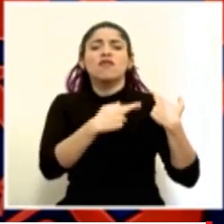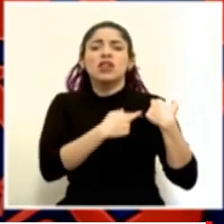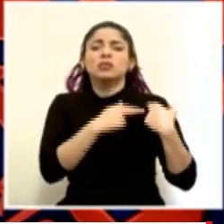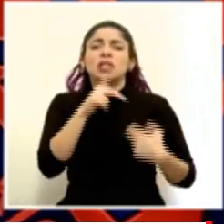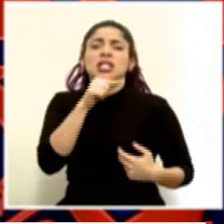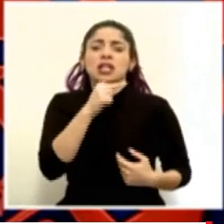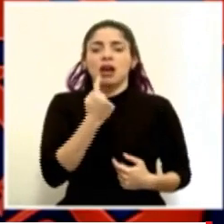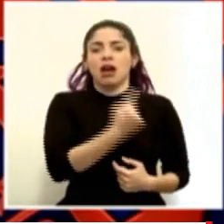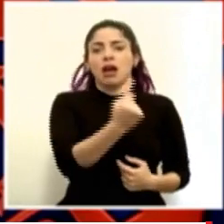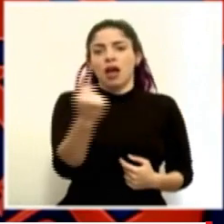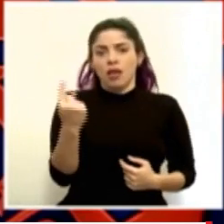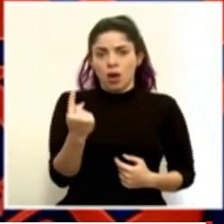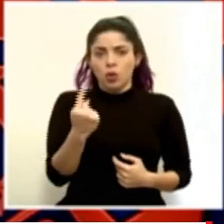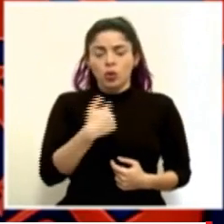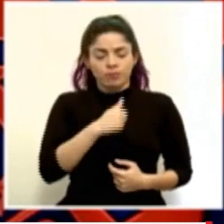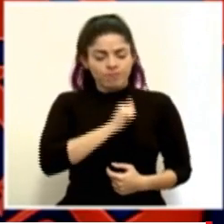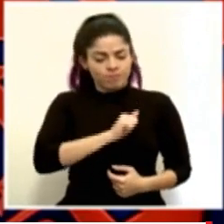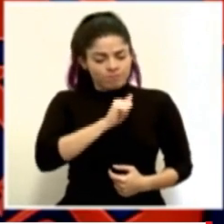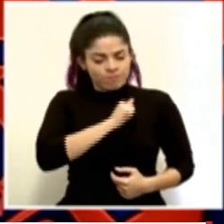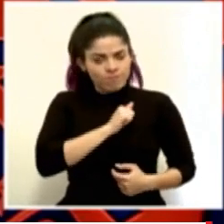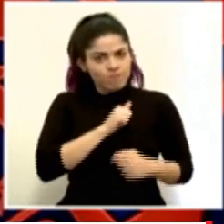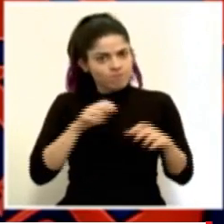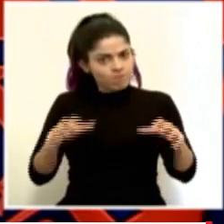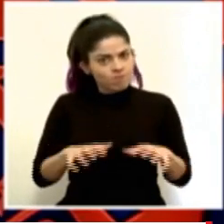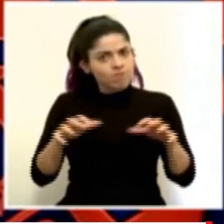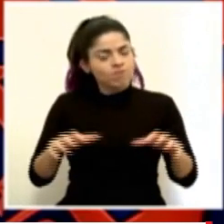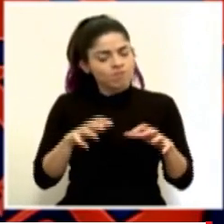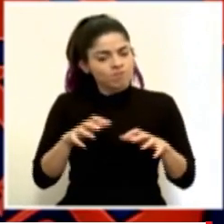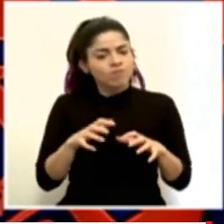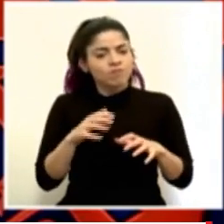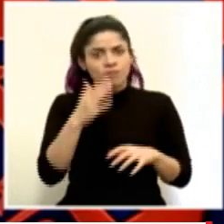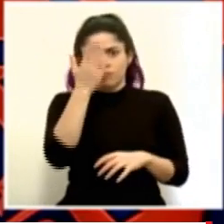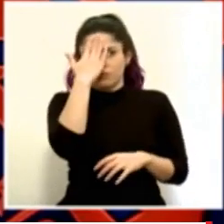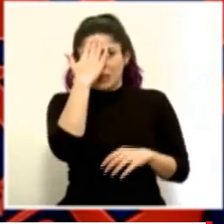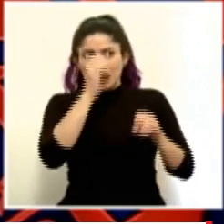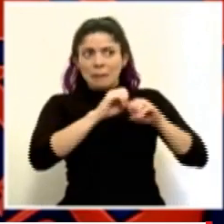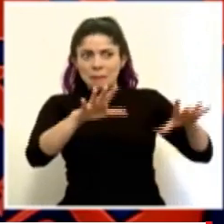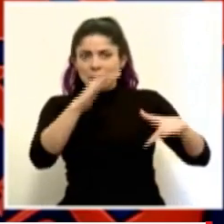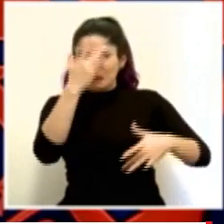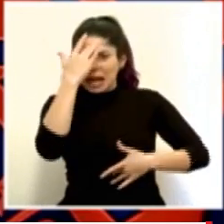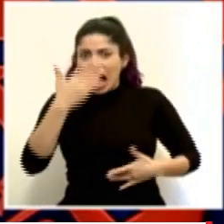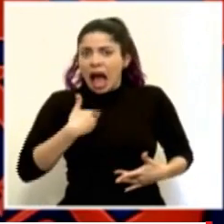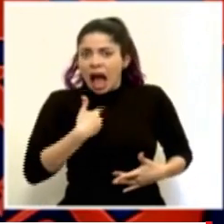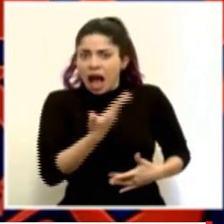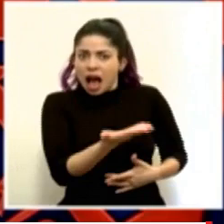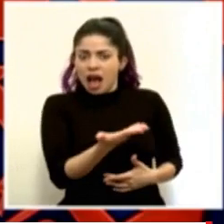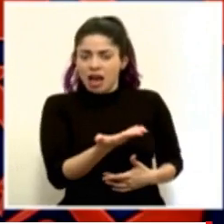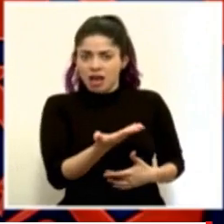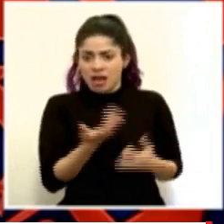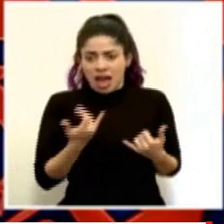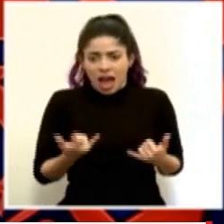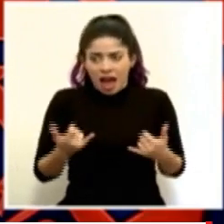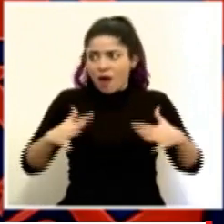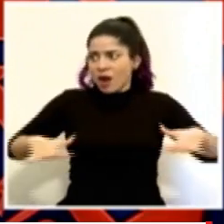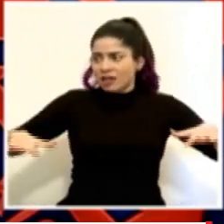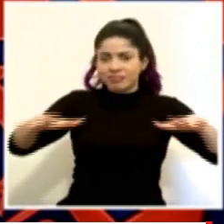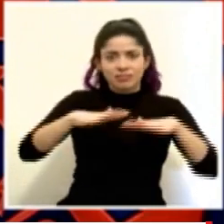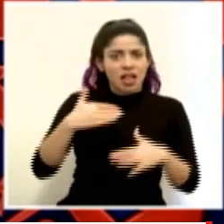de cada uno, de comportarse, de que efectivamente la pandemia existe y estamos en medio de